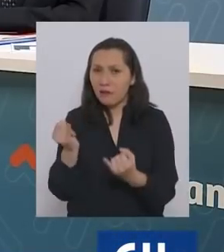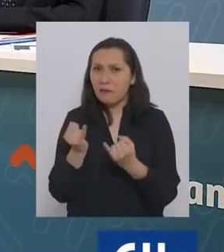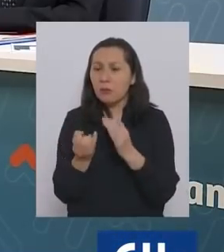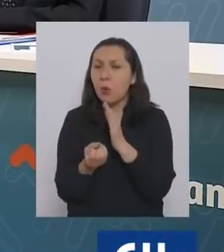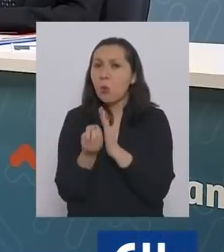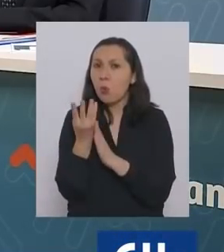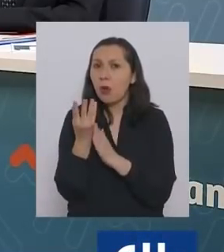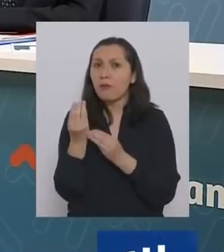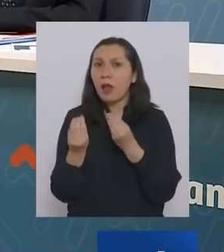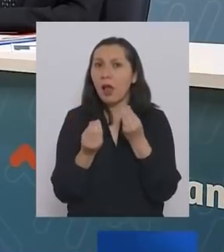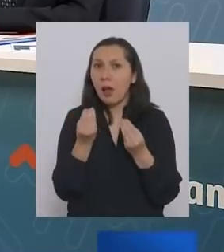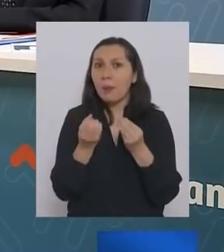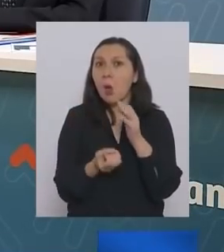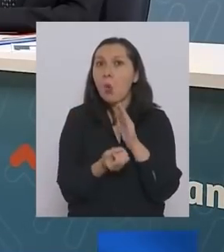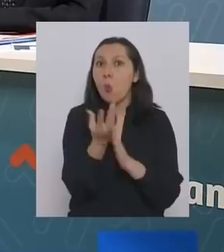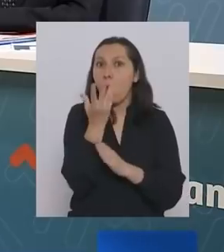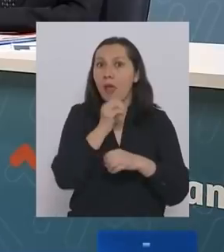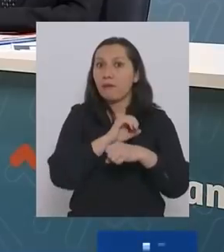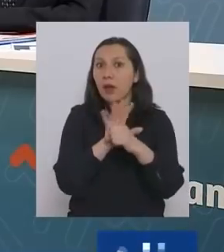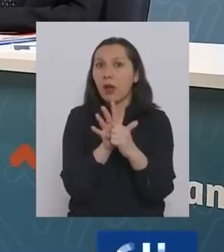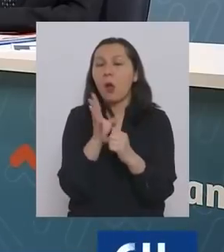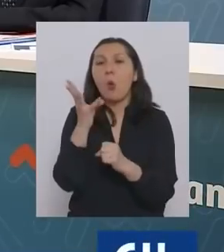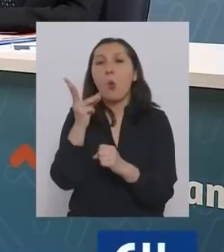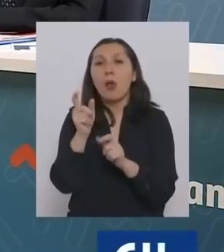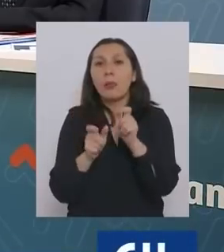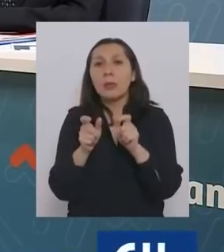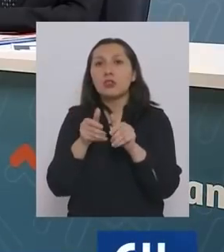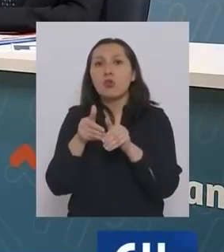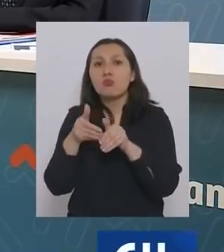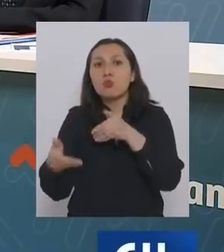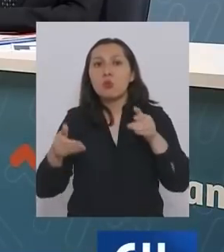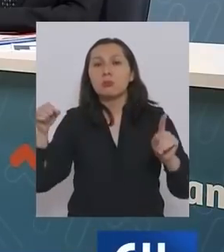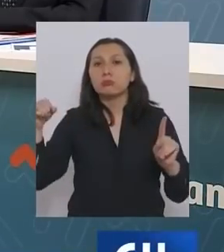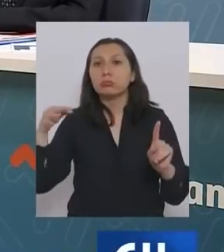confirmados con esta variante y cuántos son de transmisión comunitaria.